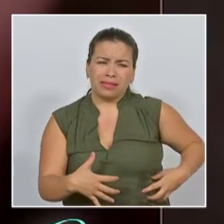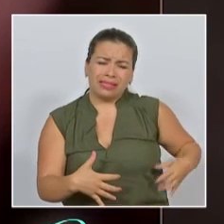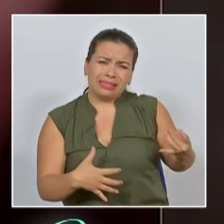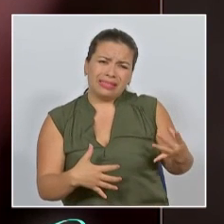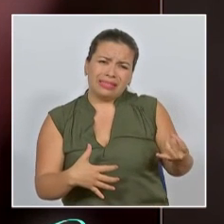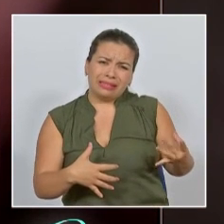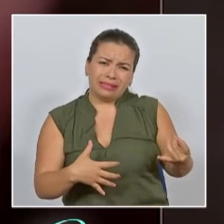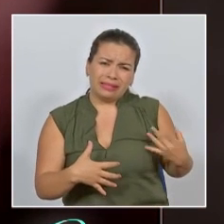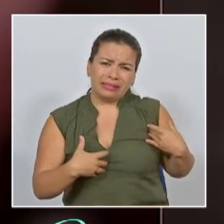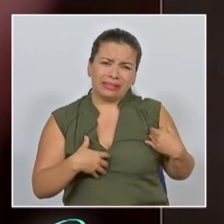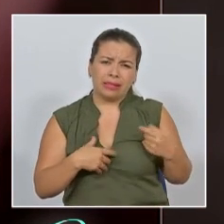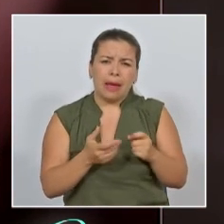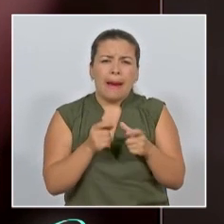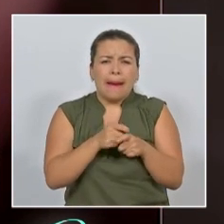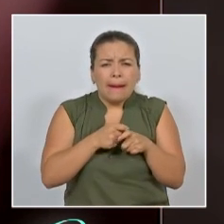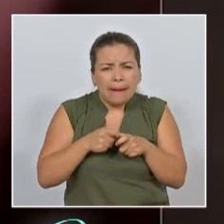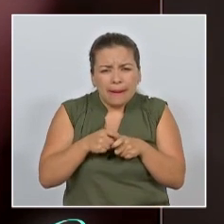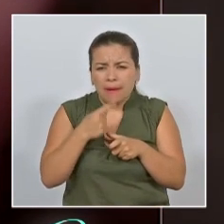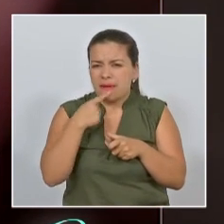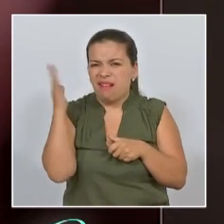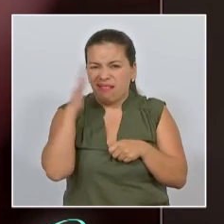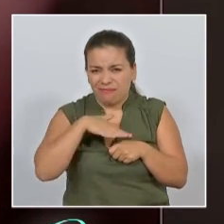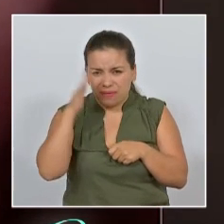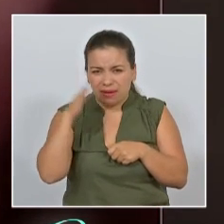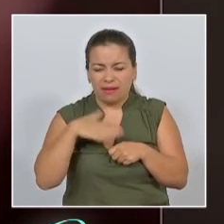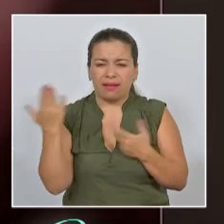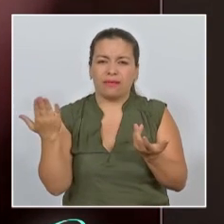irritable, hemorroides, mal aliento,